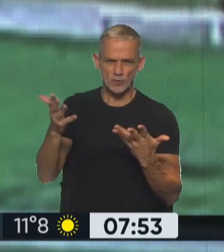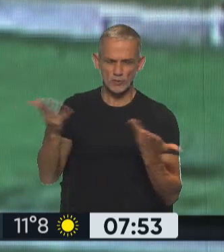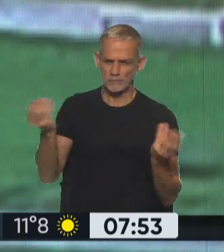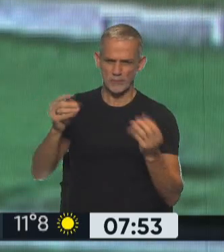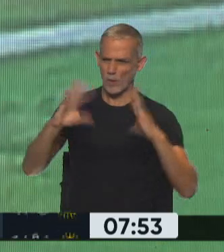árabe